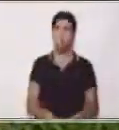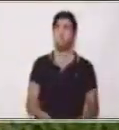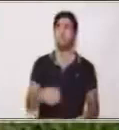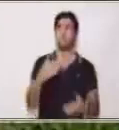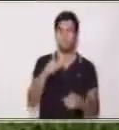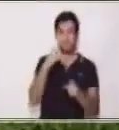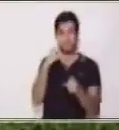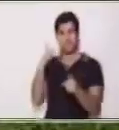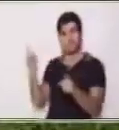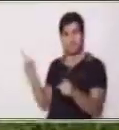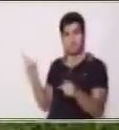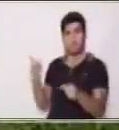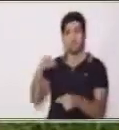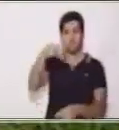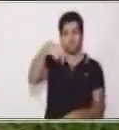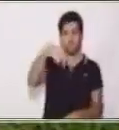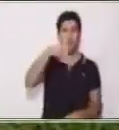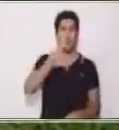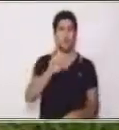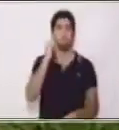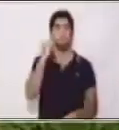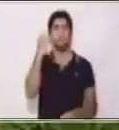El prisma